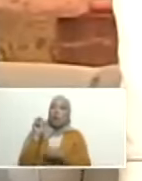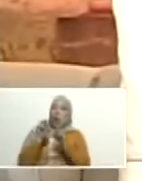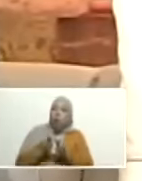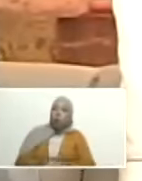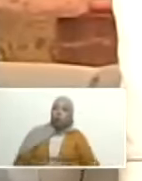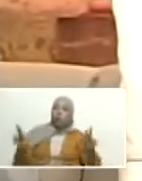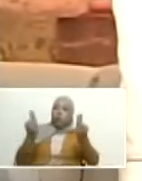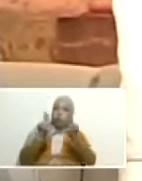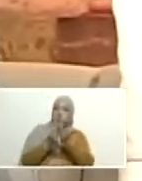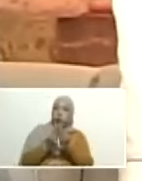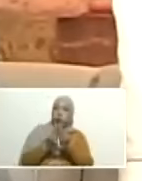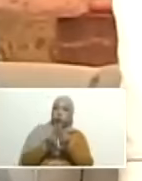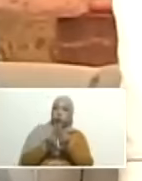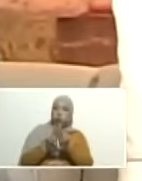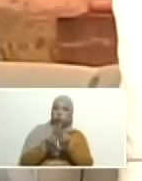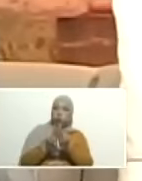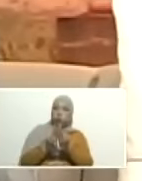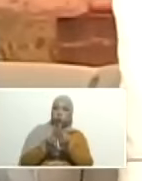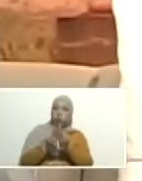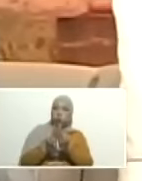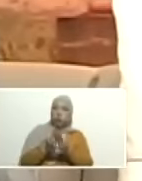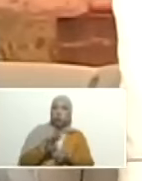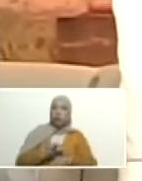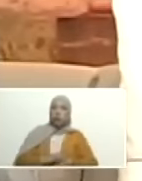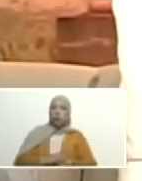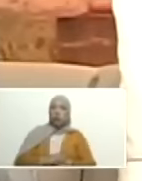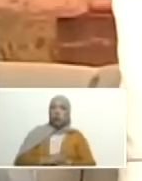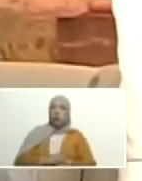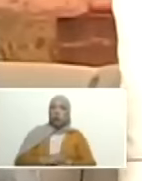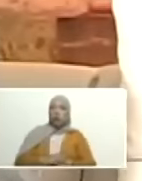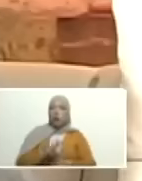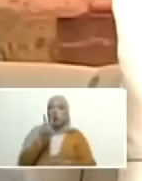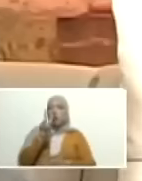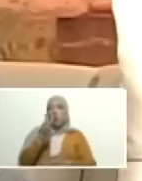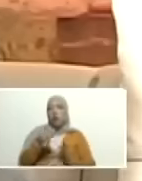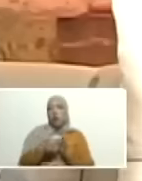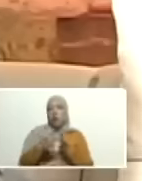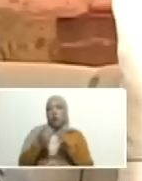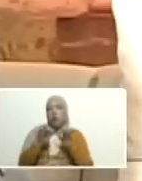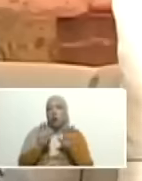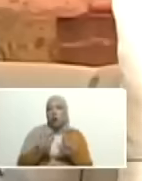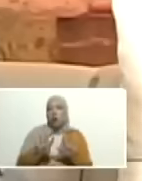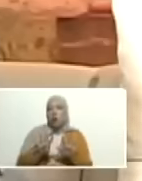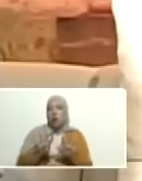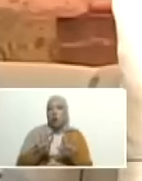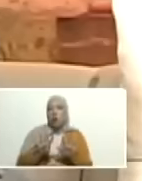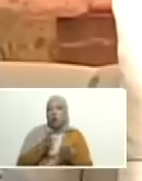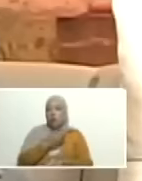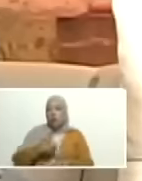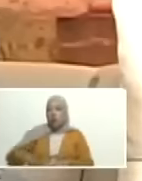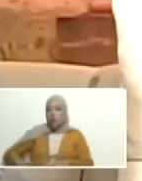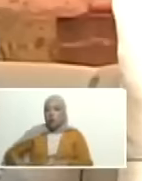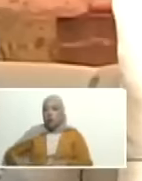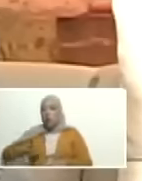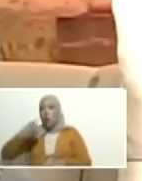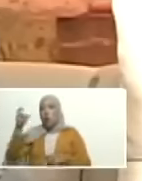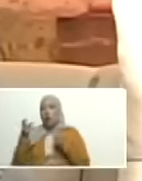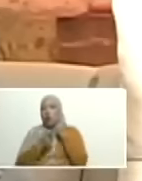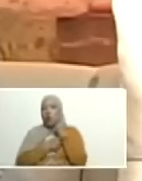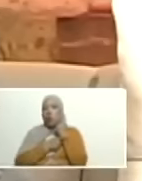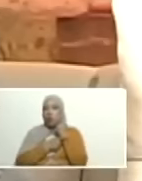Unidas, no 18, 19 no, porque 19 el presidente era Guaidó.